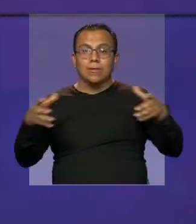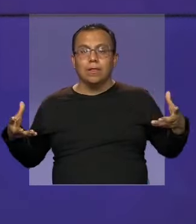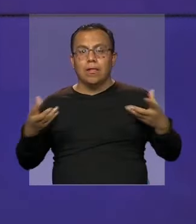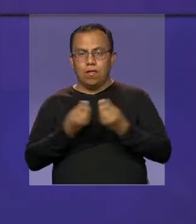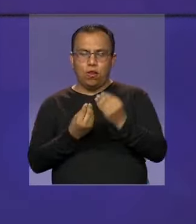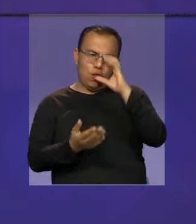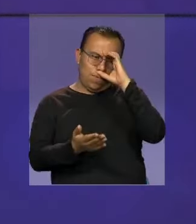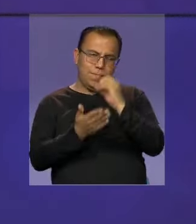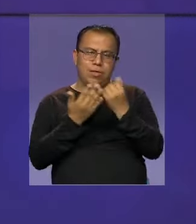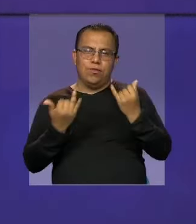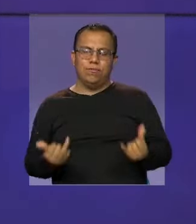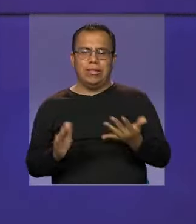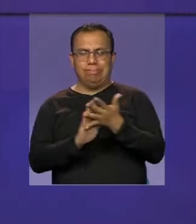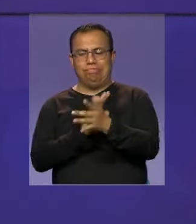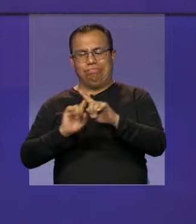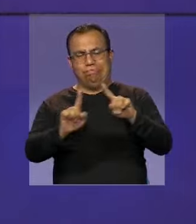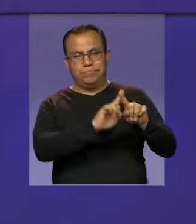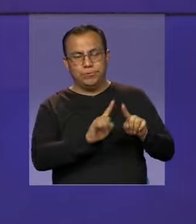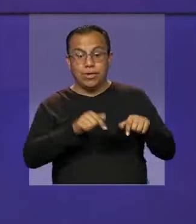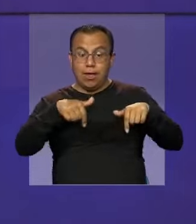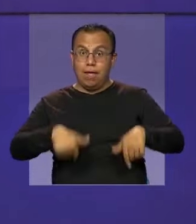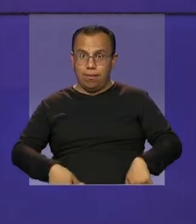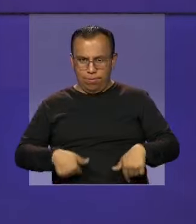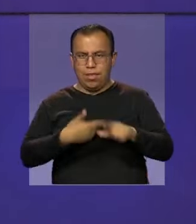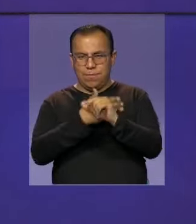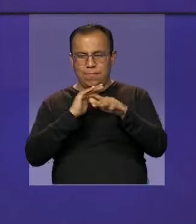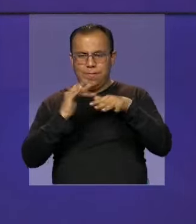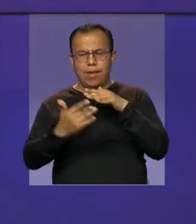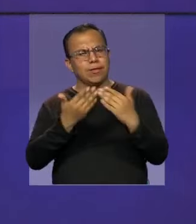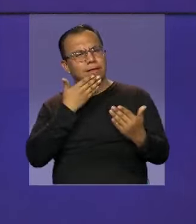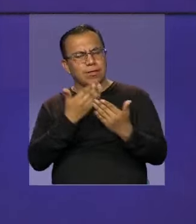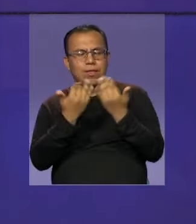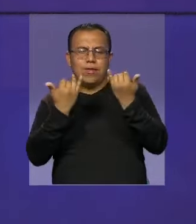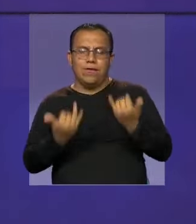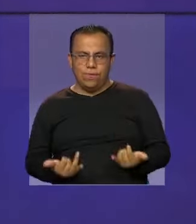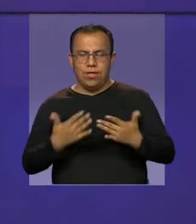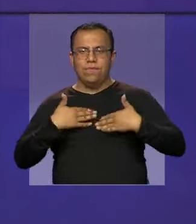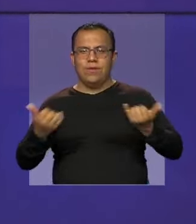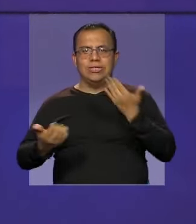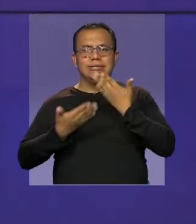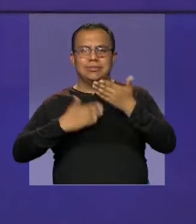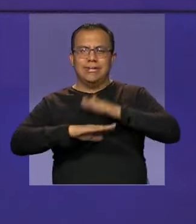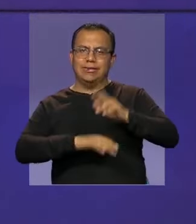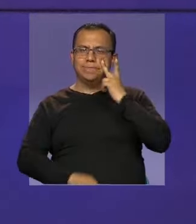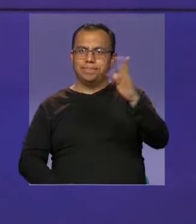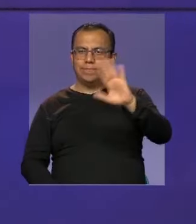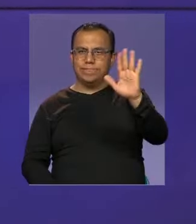comentarios en nuestras diferentes redes sociales y plataformas. Muchas gracias y feliz tarde.